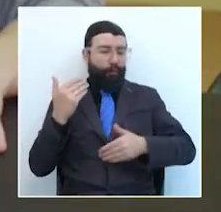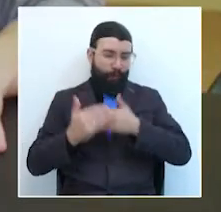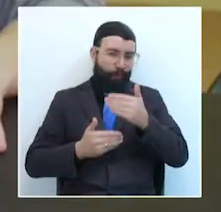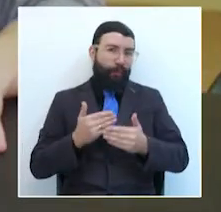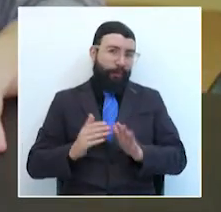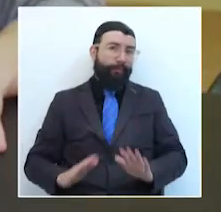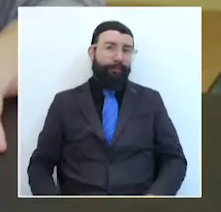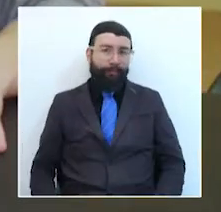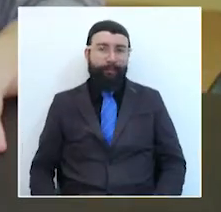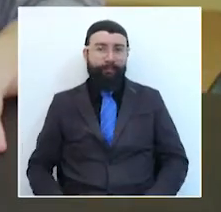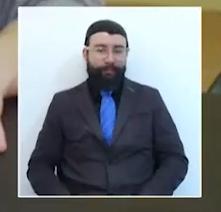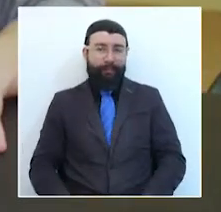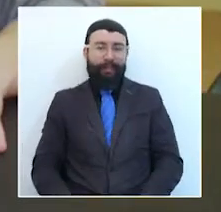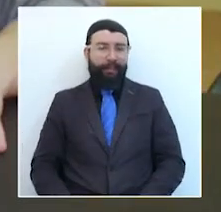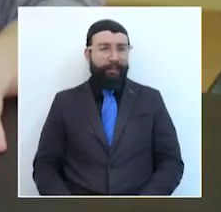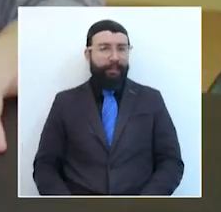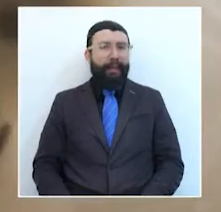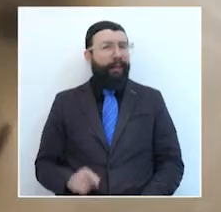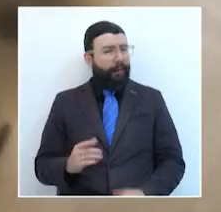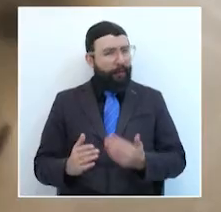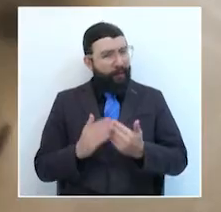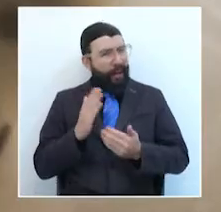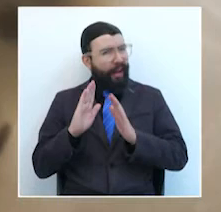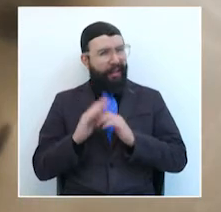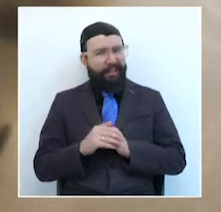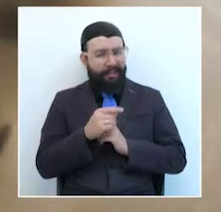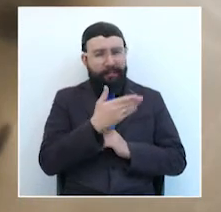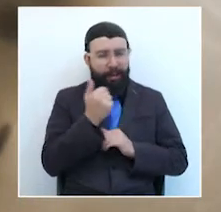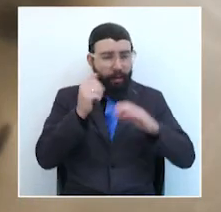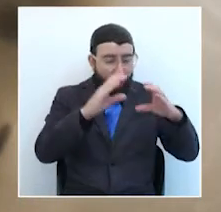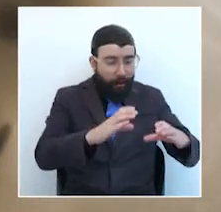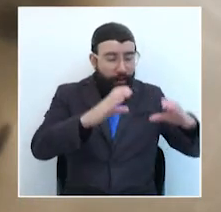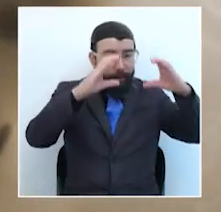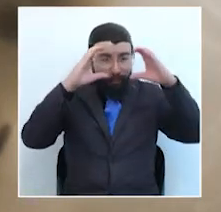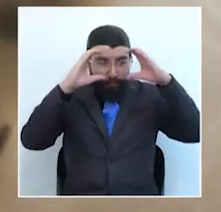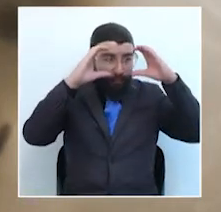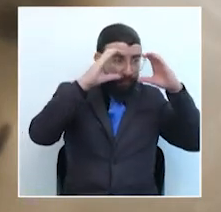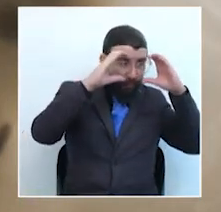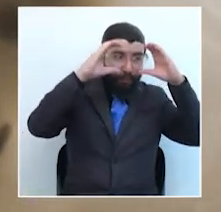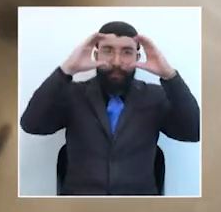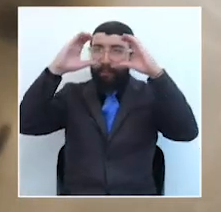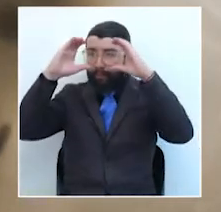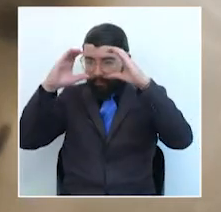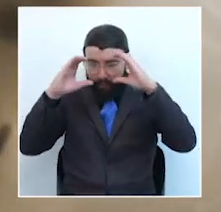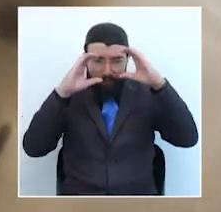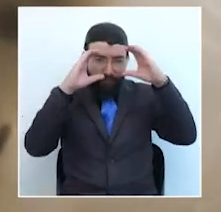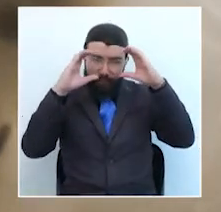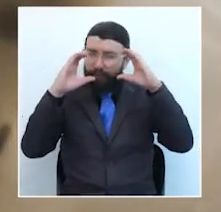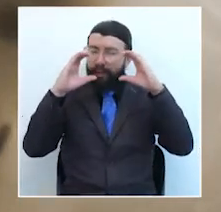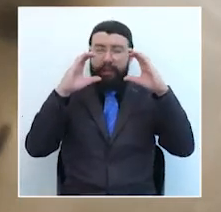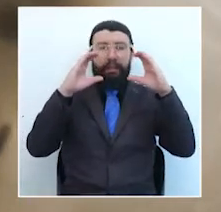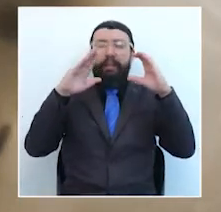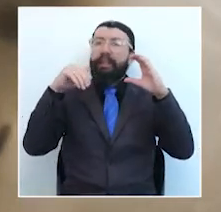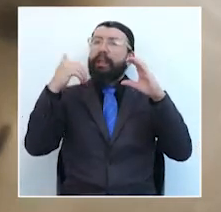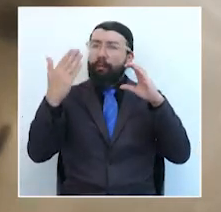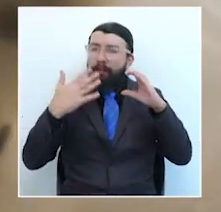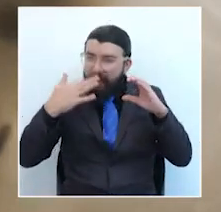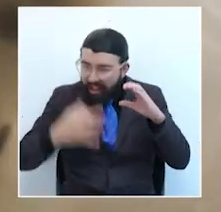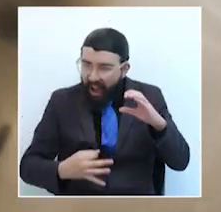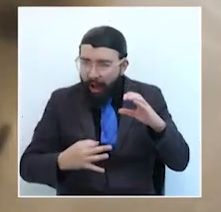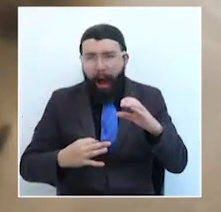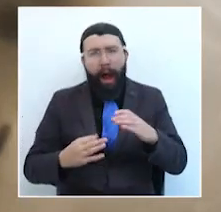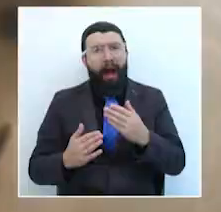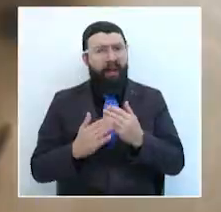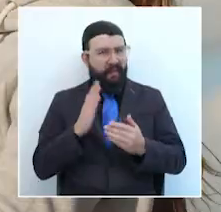increíbles porque es más fácil por medio de esta tecnología aproximar a la realidad ahí es diferente